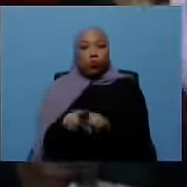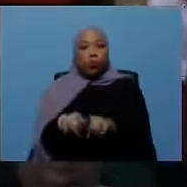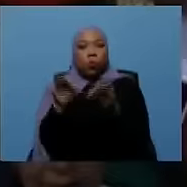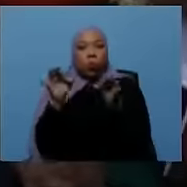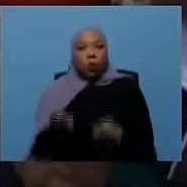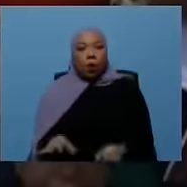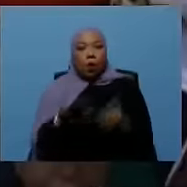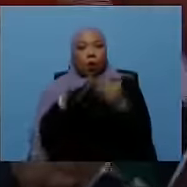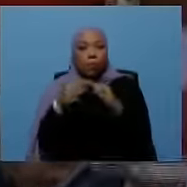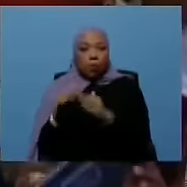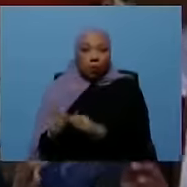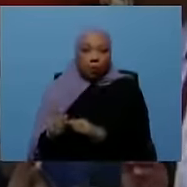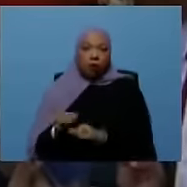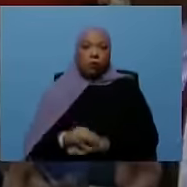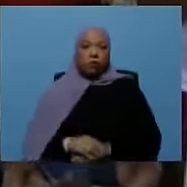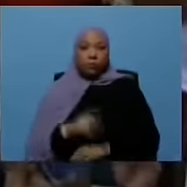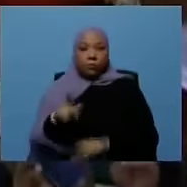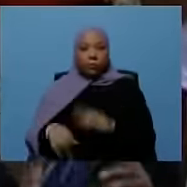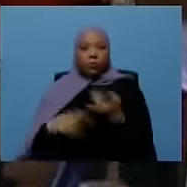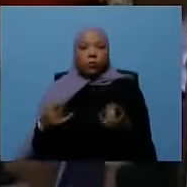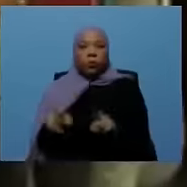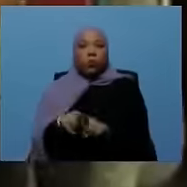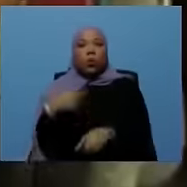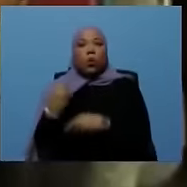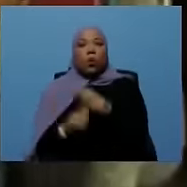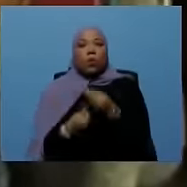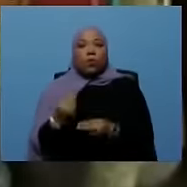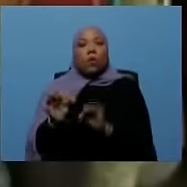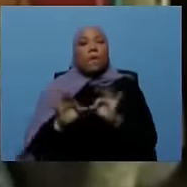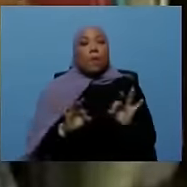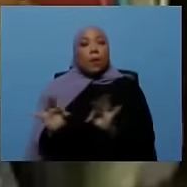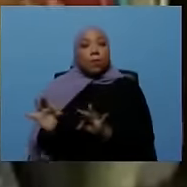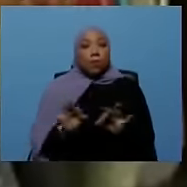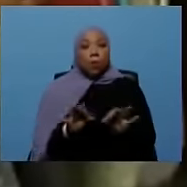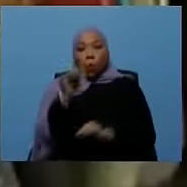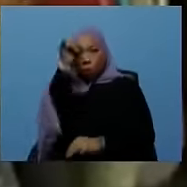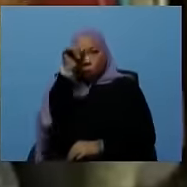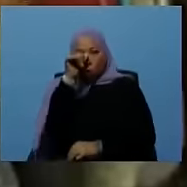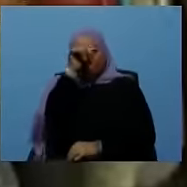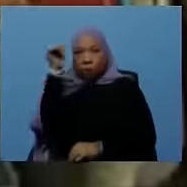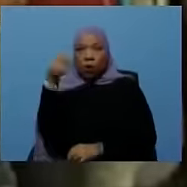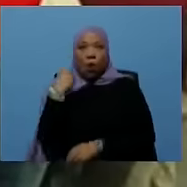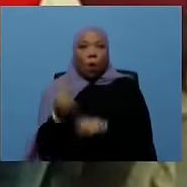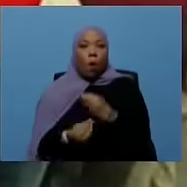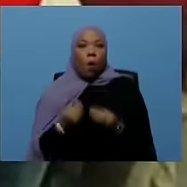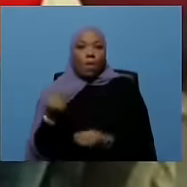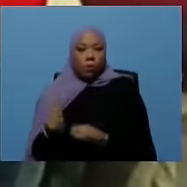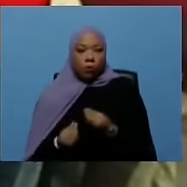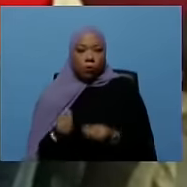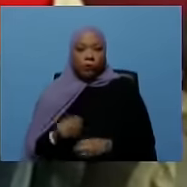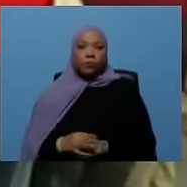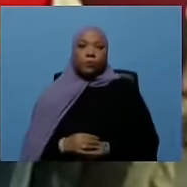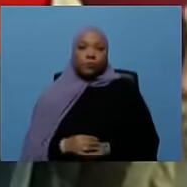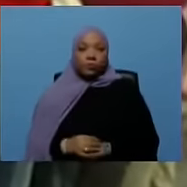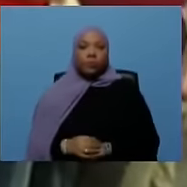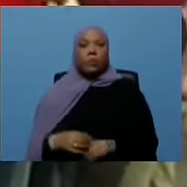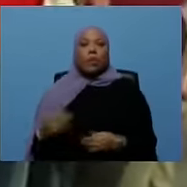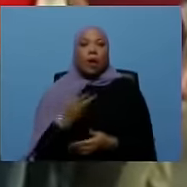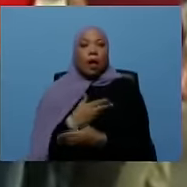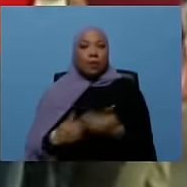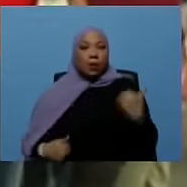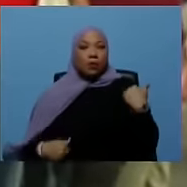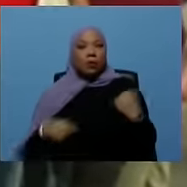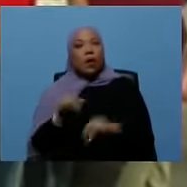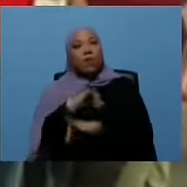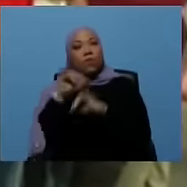fuerza comunal. Ángel Prado, ¿cómo van los preparativos para el domingo, Ángel? Bueno, presidente,